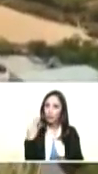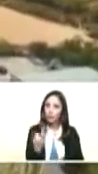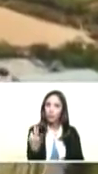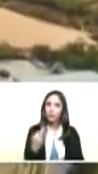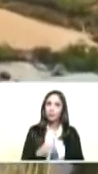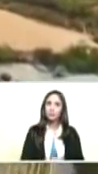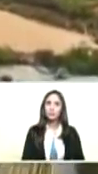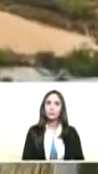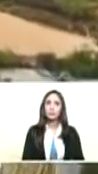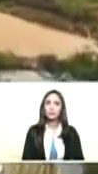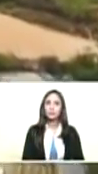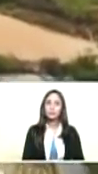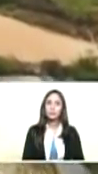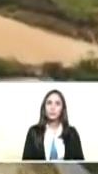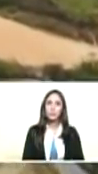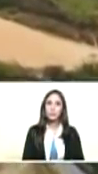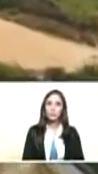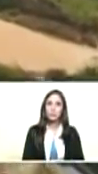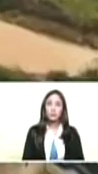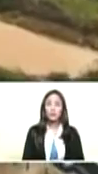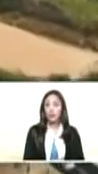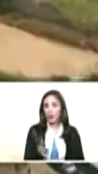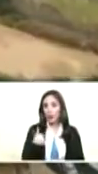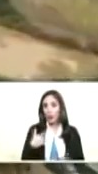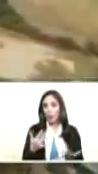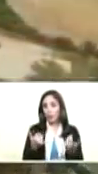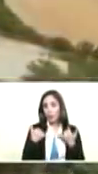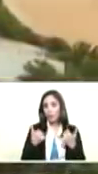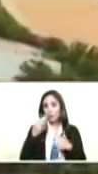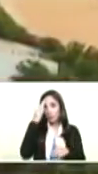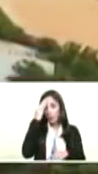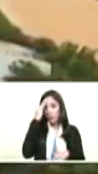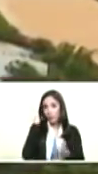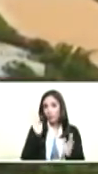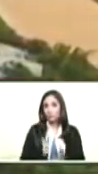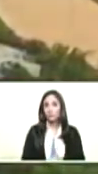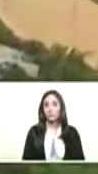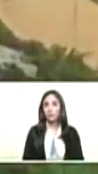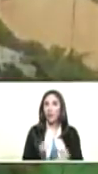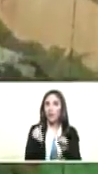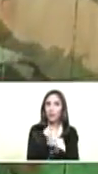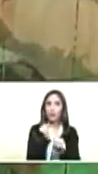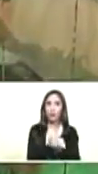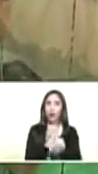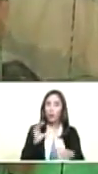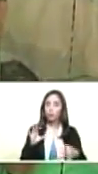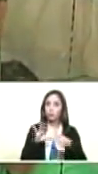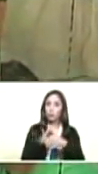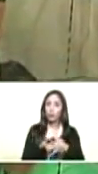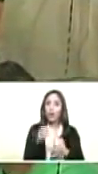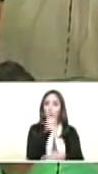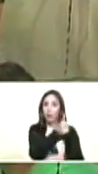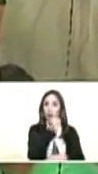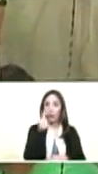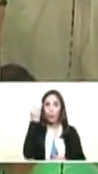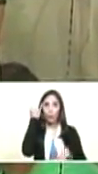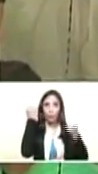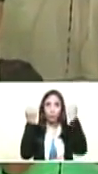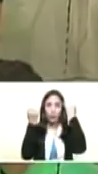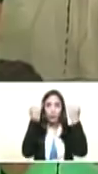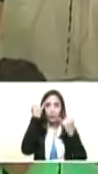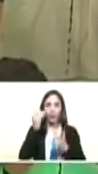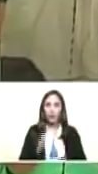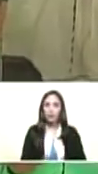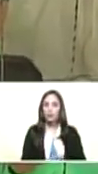saber muy bien en dónde estamos plantados, cuál es la batalla que estamos dando, para que cada cosa que sembremos y cada cosecha